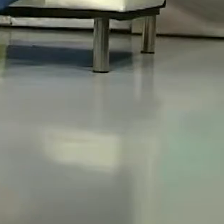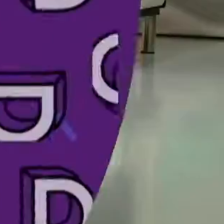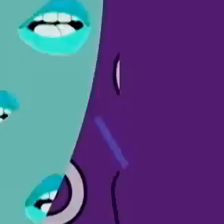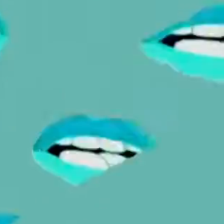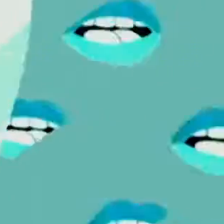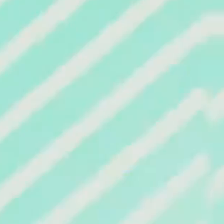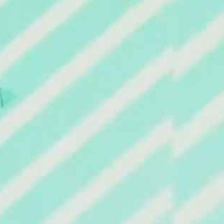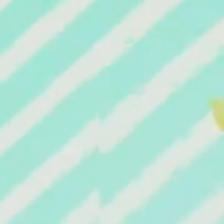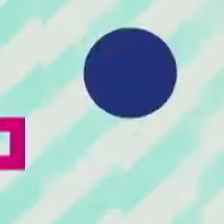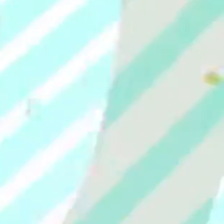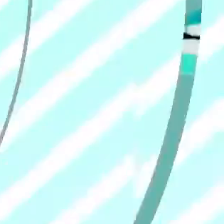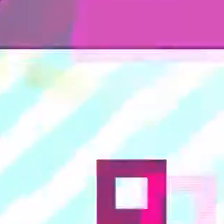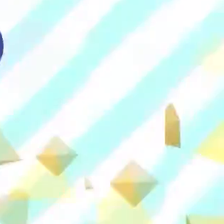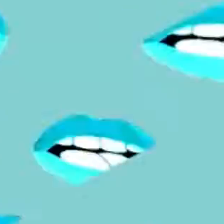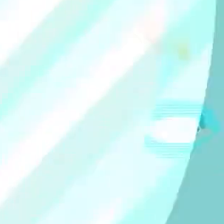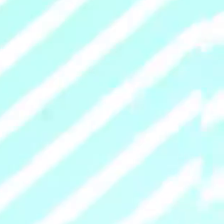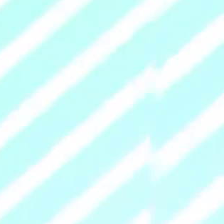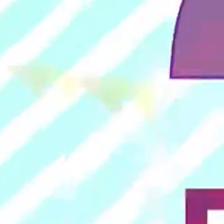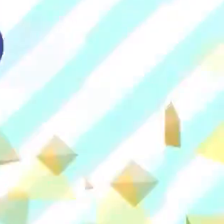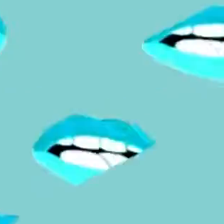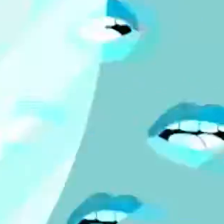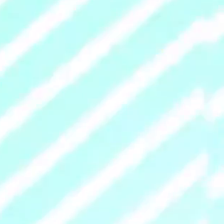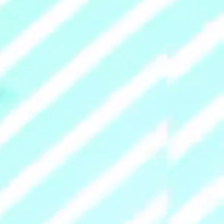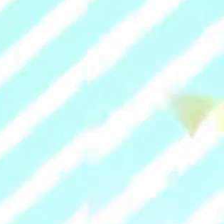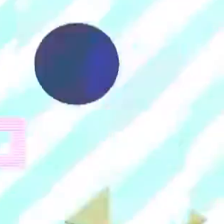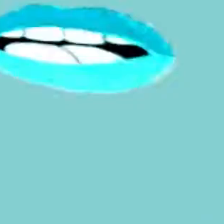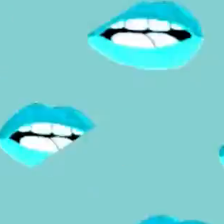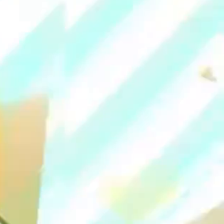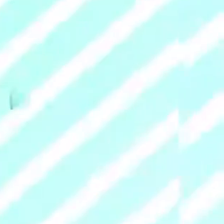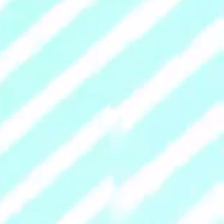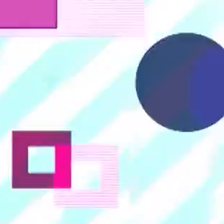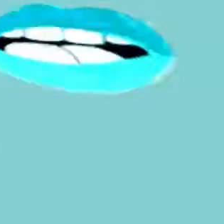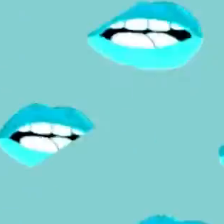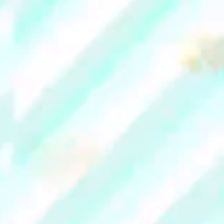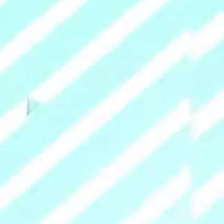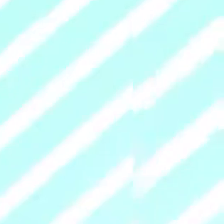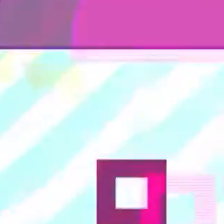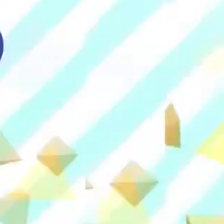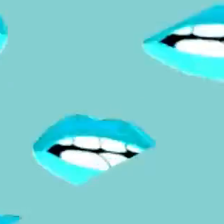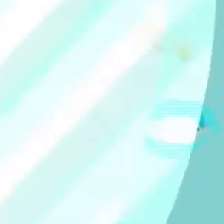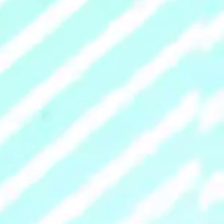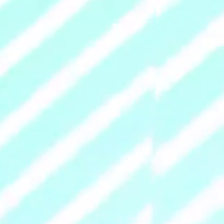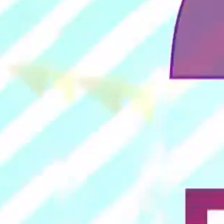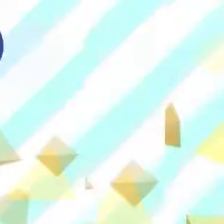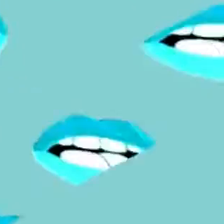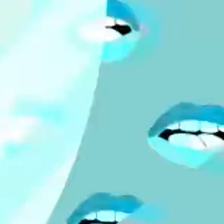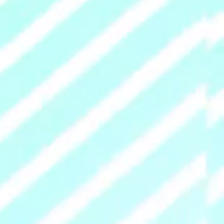Bombeando tierra madre dice ponte en pie, bombeando ponte en pie, bombeando tierra madre dice ponte en pie.